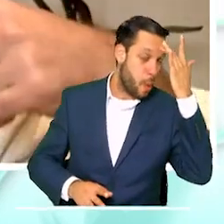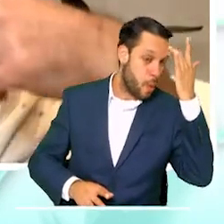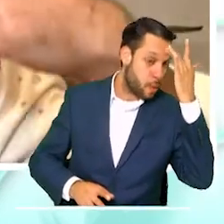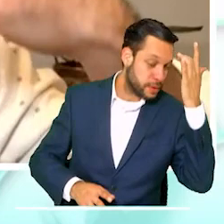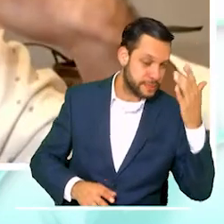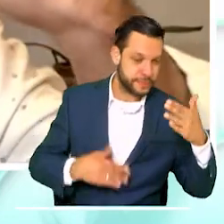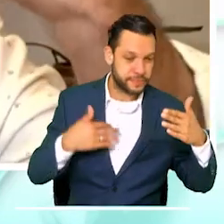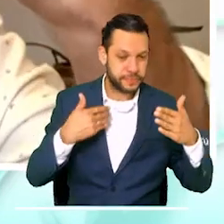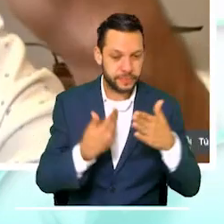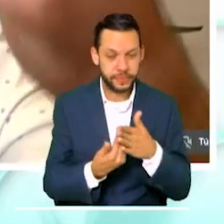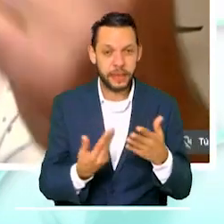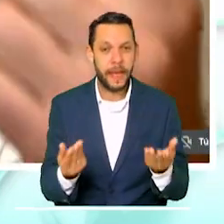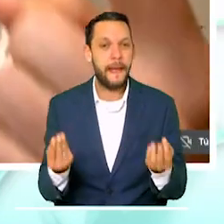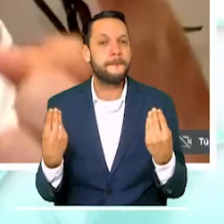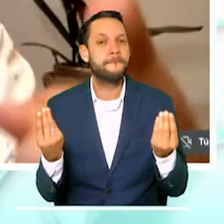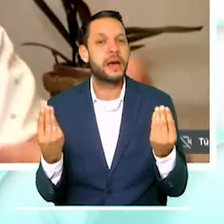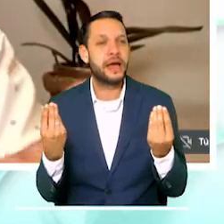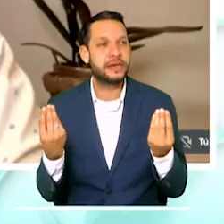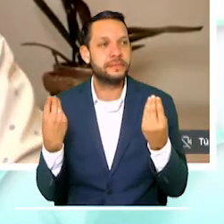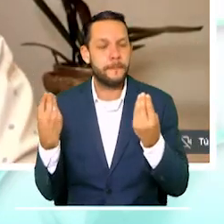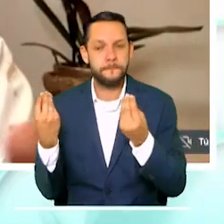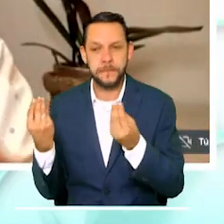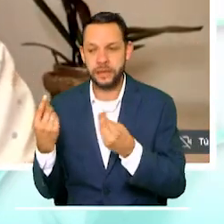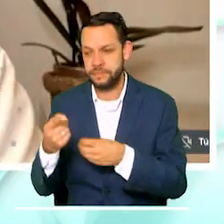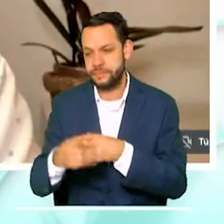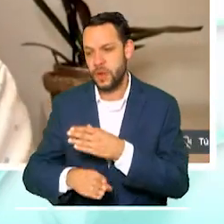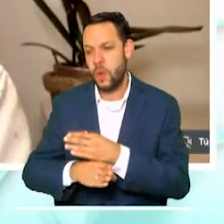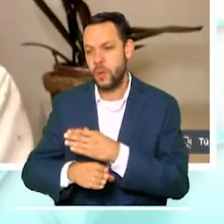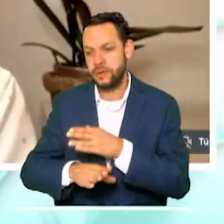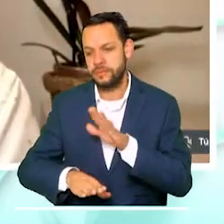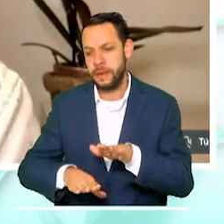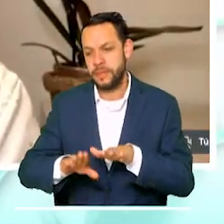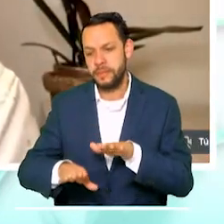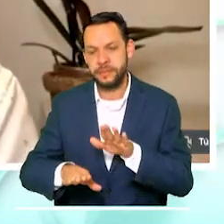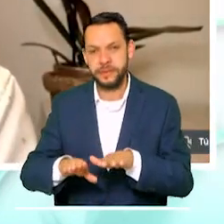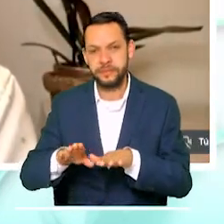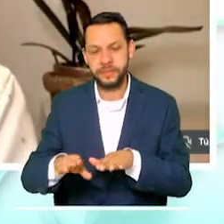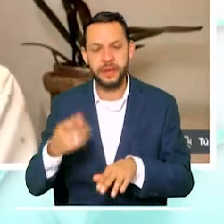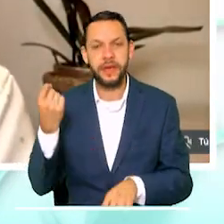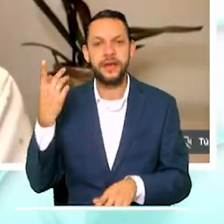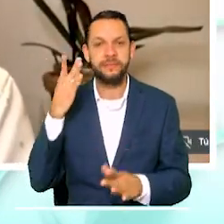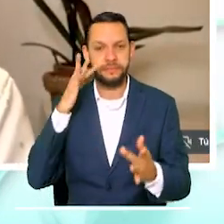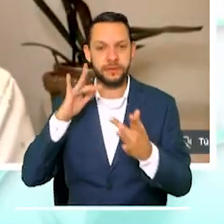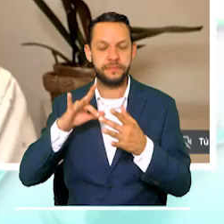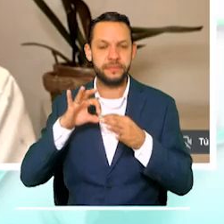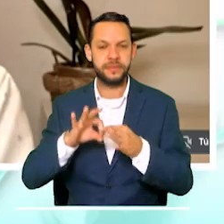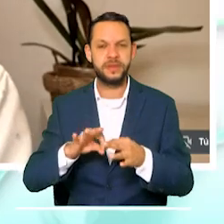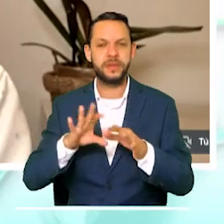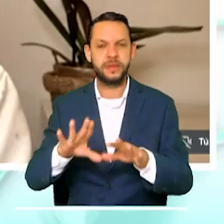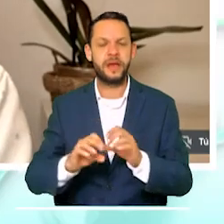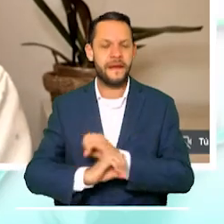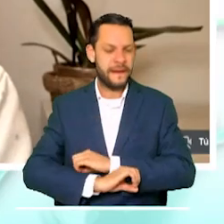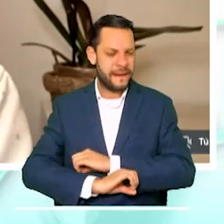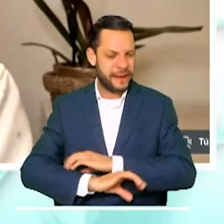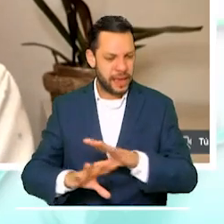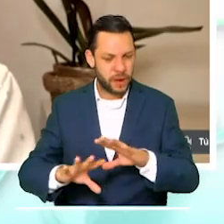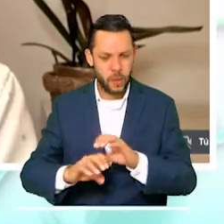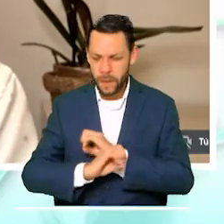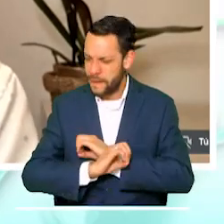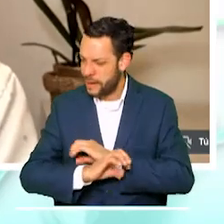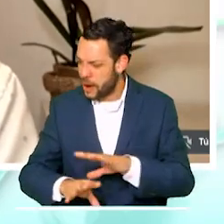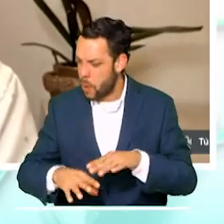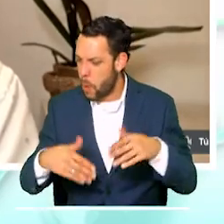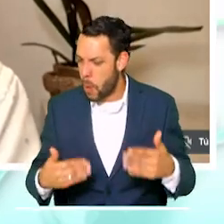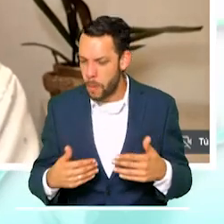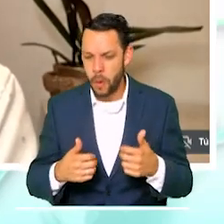la pregunta del para qué, que nos lleva hacia adelante, empezamos a tener más claridad acerca de